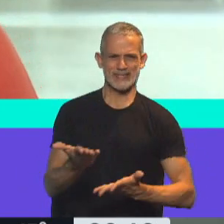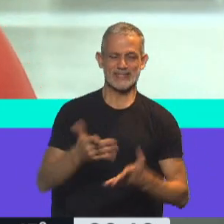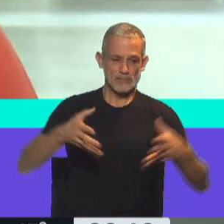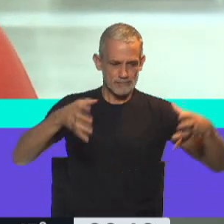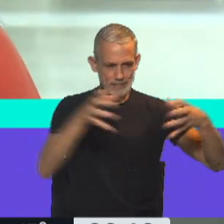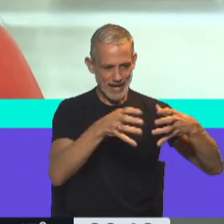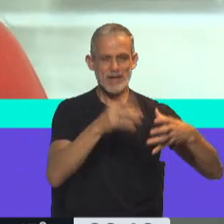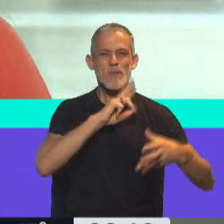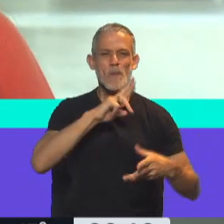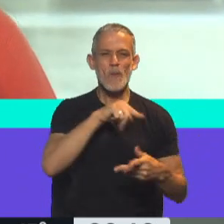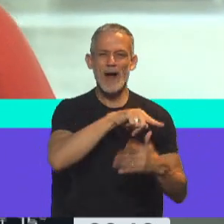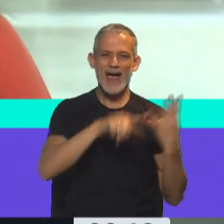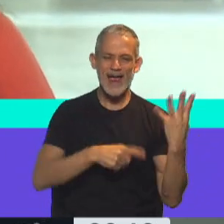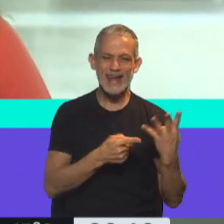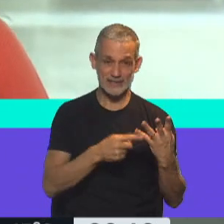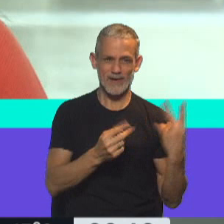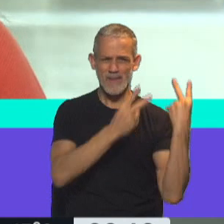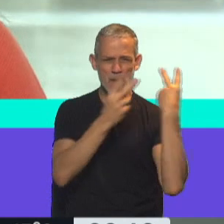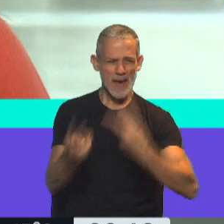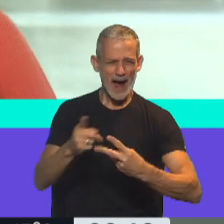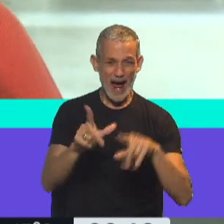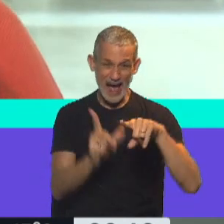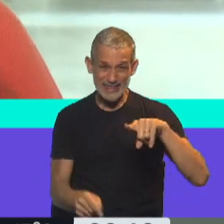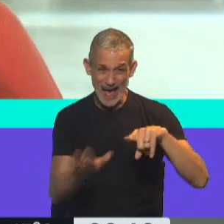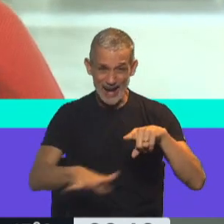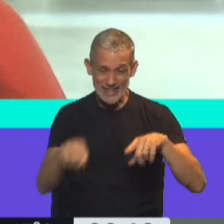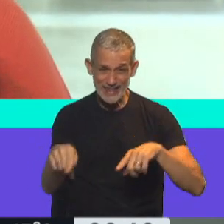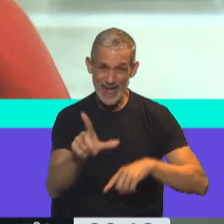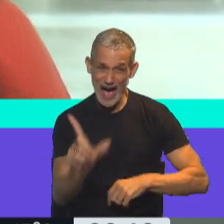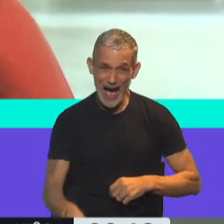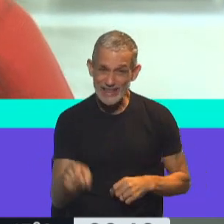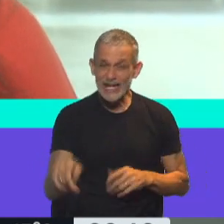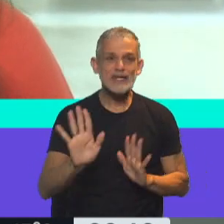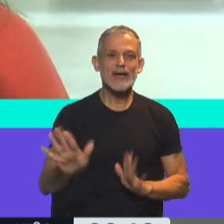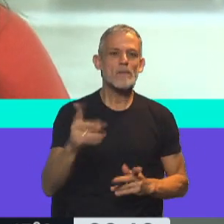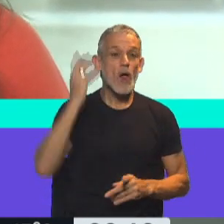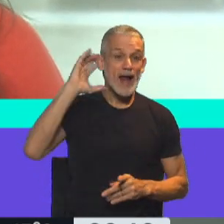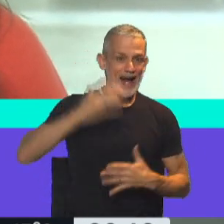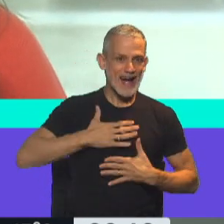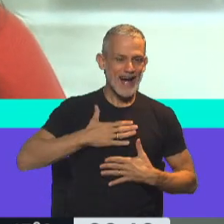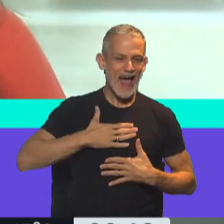un equipo de mujeres que va a viajar a la Antártida, porque la radio, nuestra